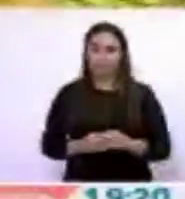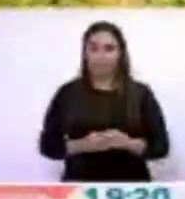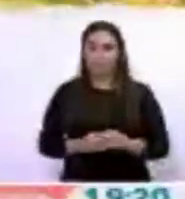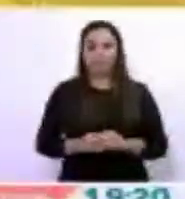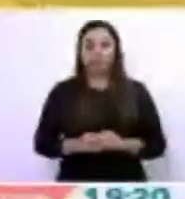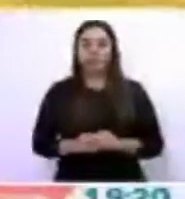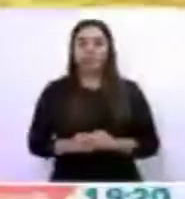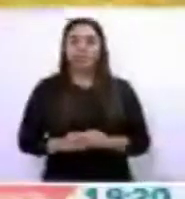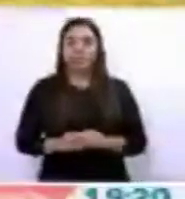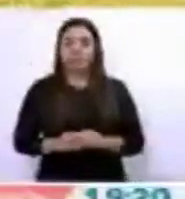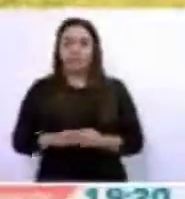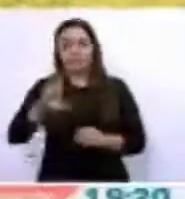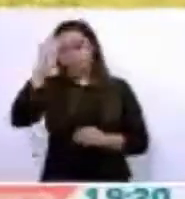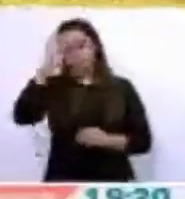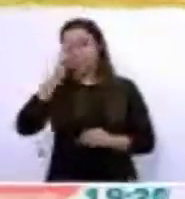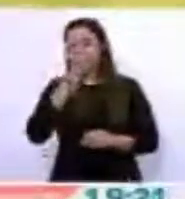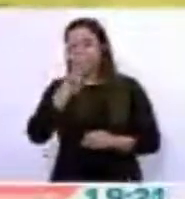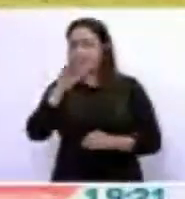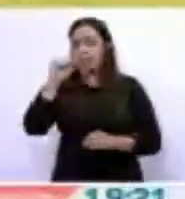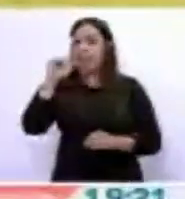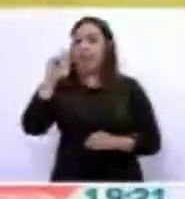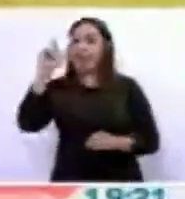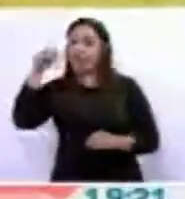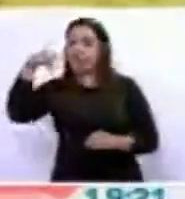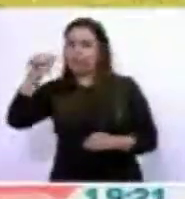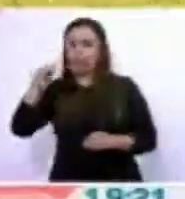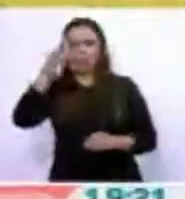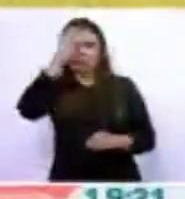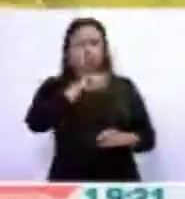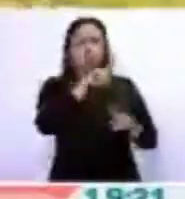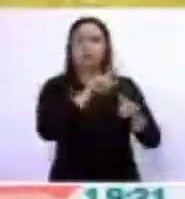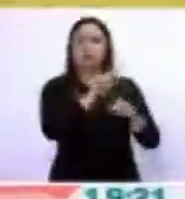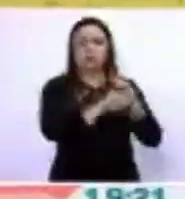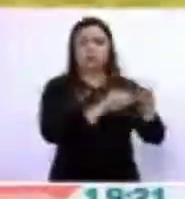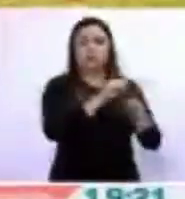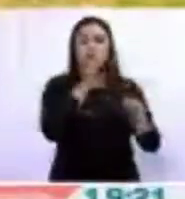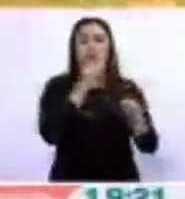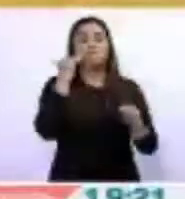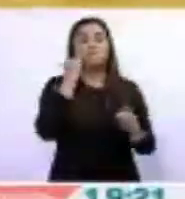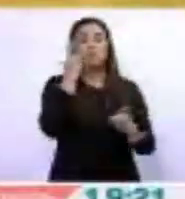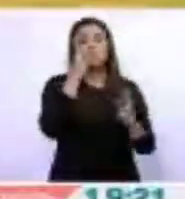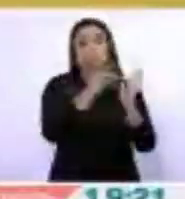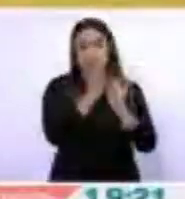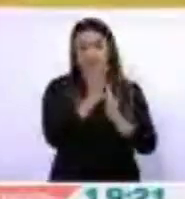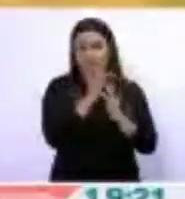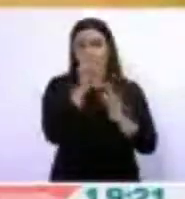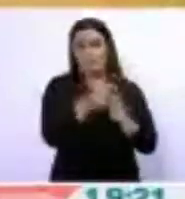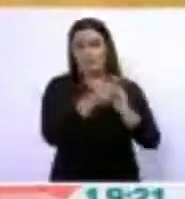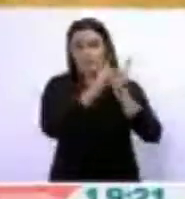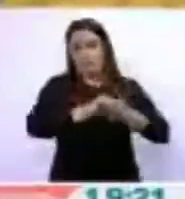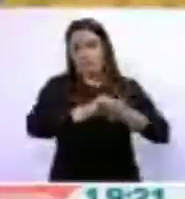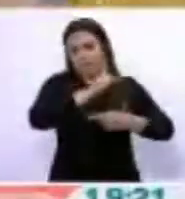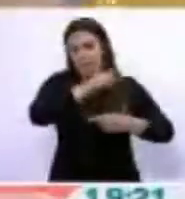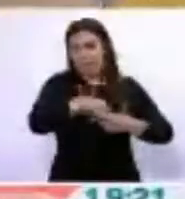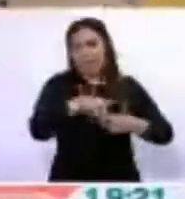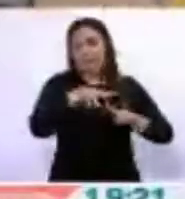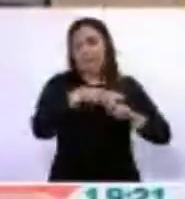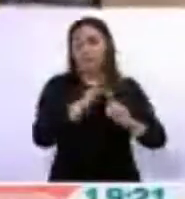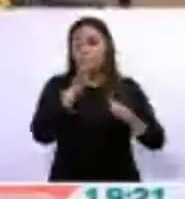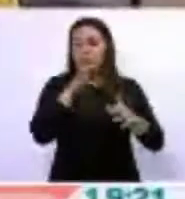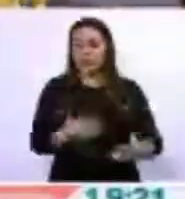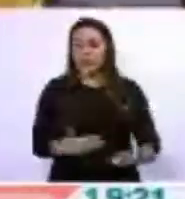Coadena, Fernando, muy buenas tardes. Buenas tardes. Una pregunta obligada a 1 de abril, porque recordamos que hemos cambiado de mes hoy. A pesar de estas circunstancias en las que nos